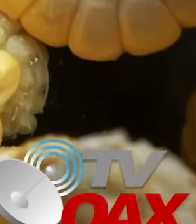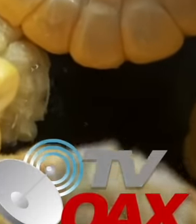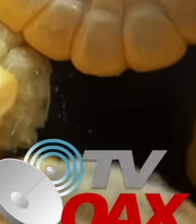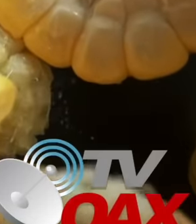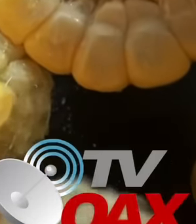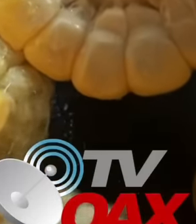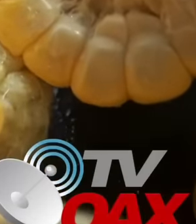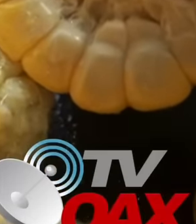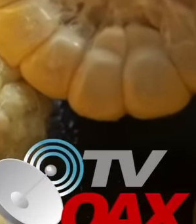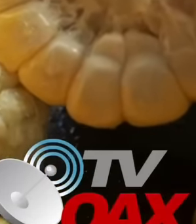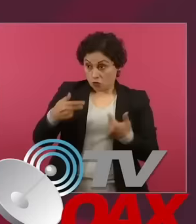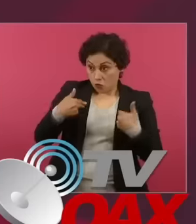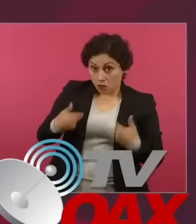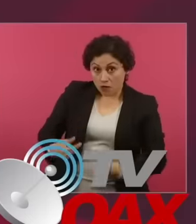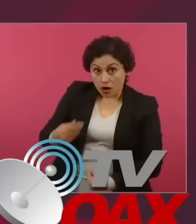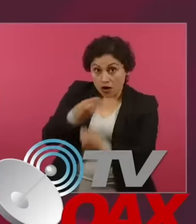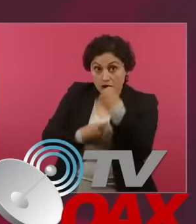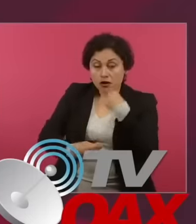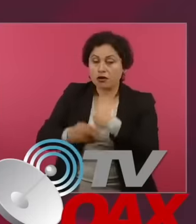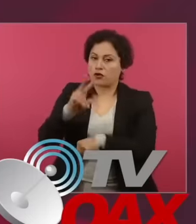pero no para el consumo humano.